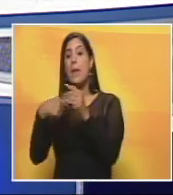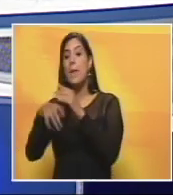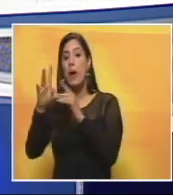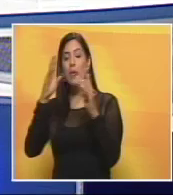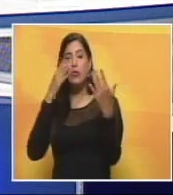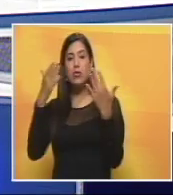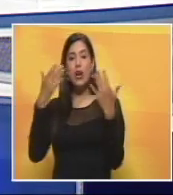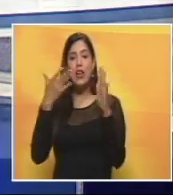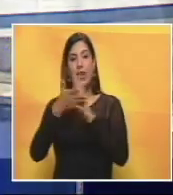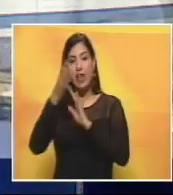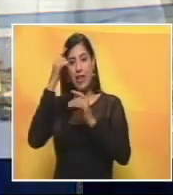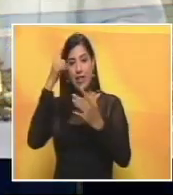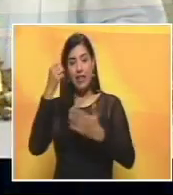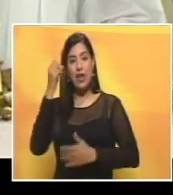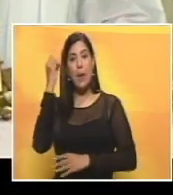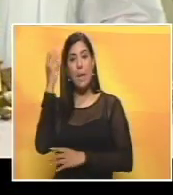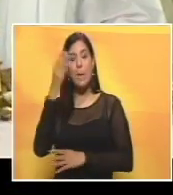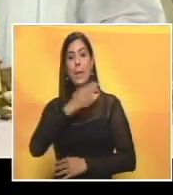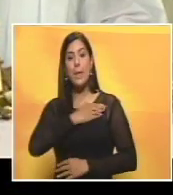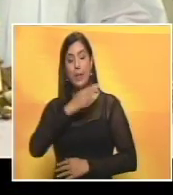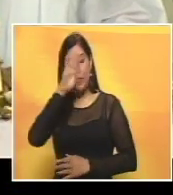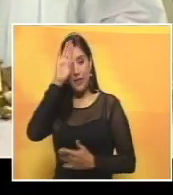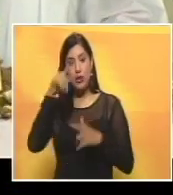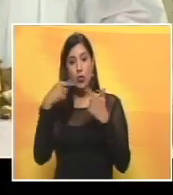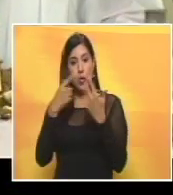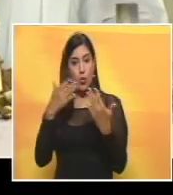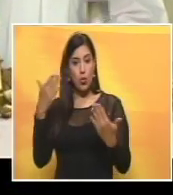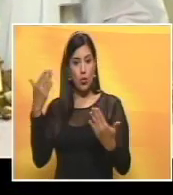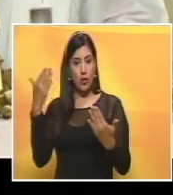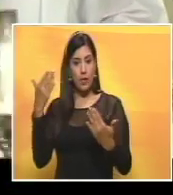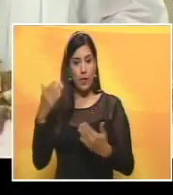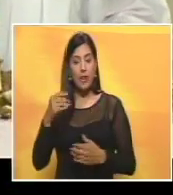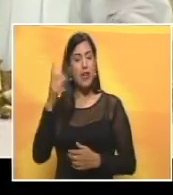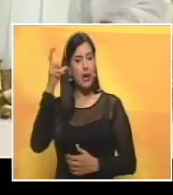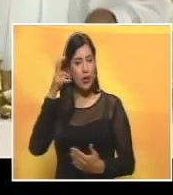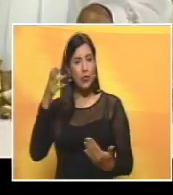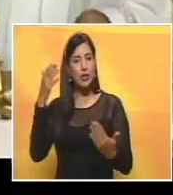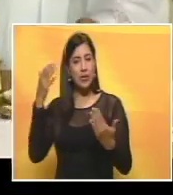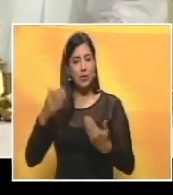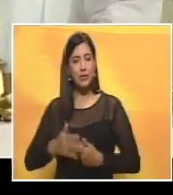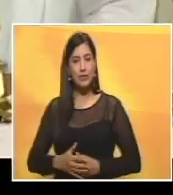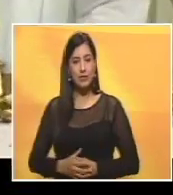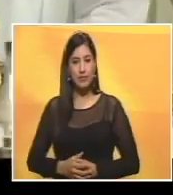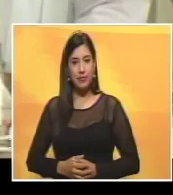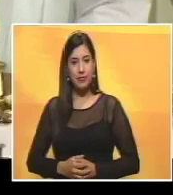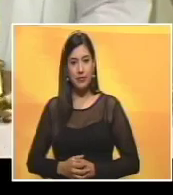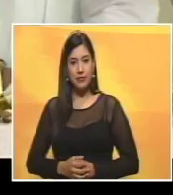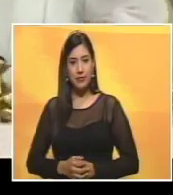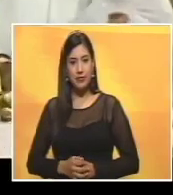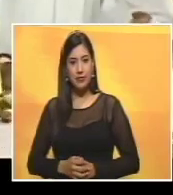con imágenes de la homilía que ofrece el Papa Francisco en Villavicencio. Escuchemos.